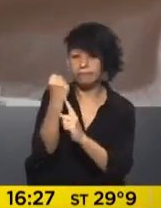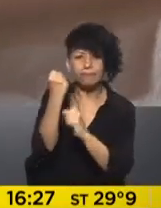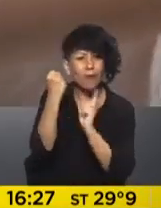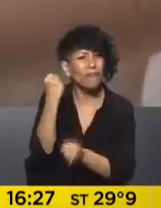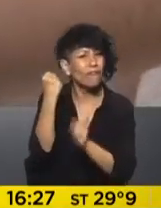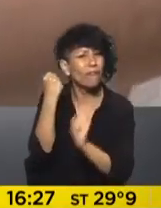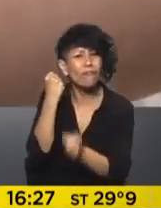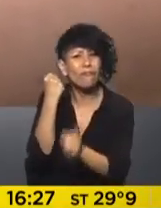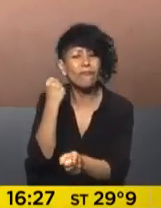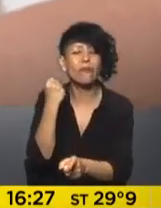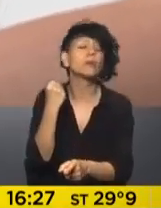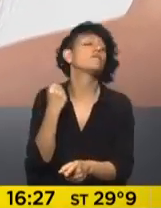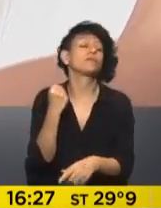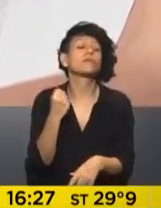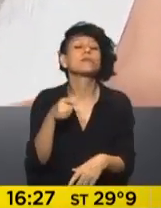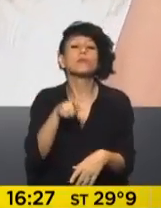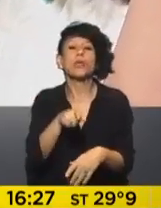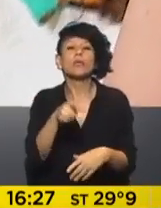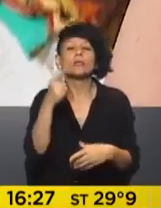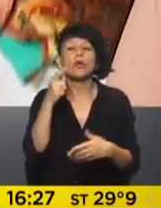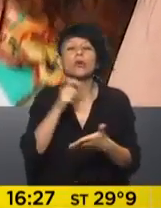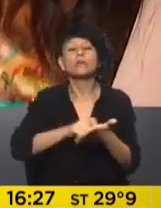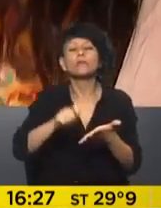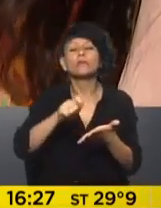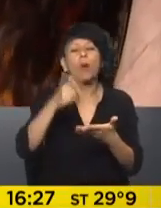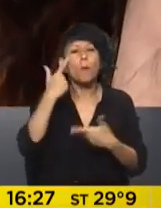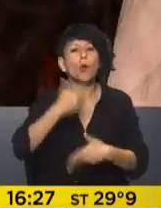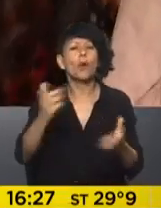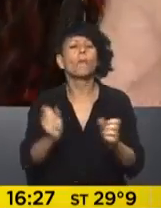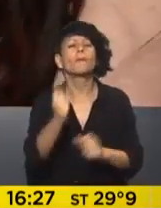2011, se estrenó por primera vez en 2013, claro, no